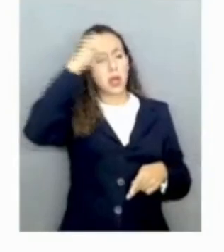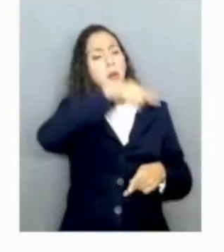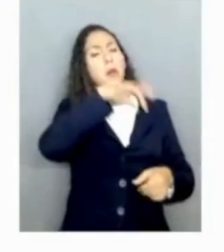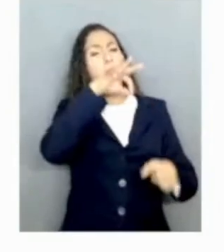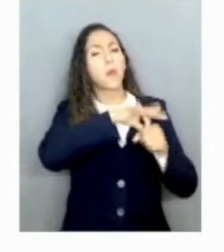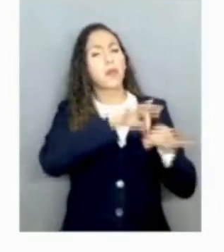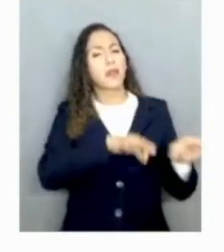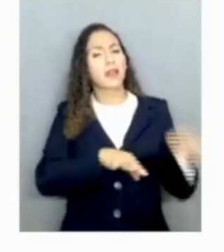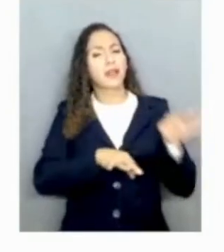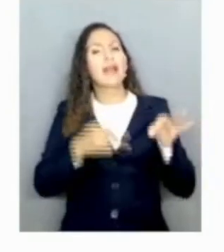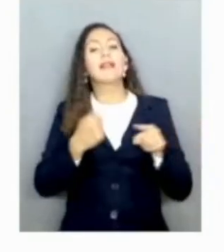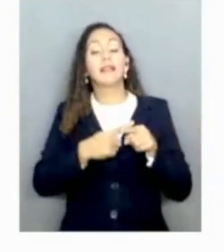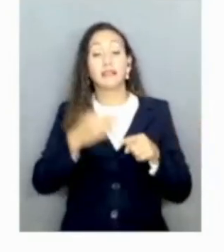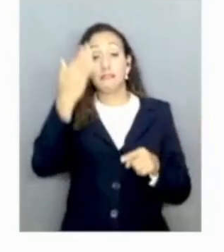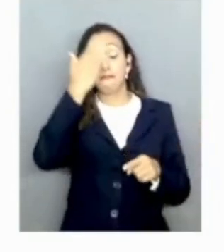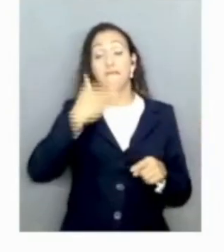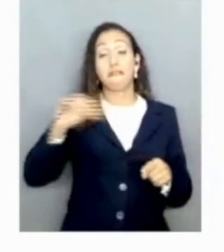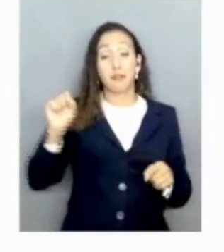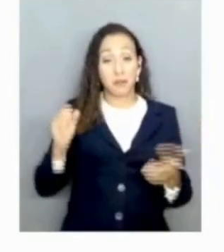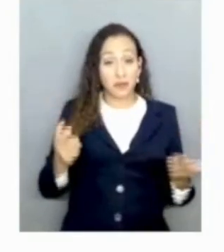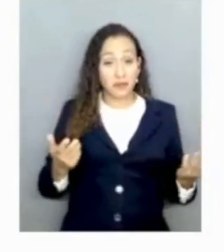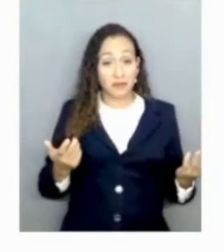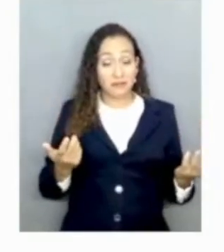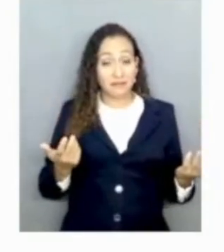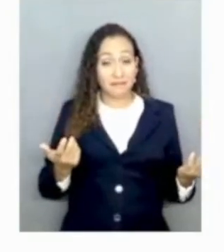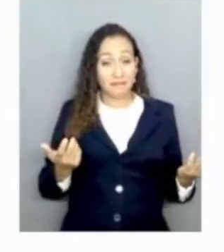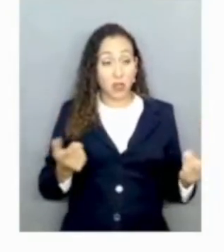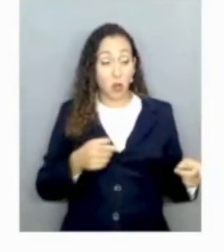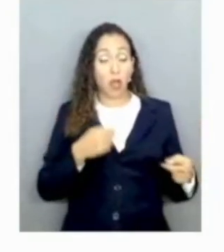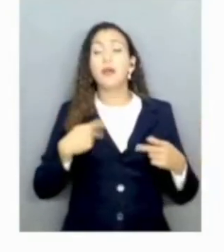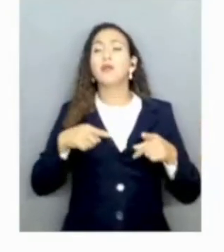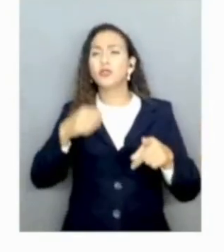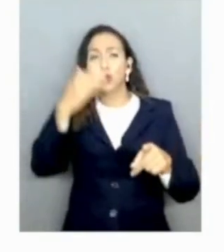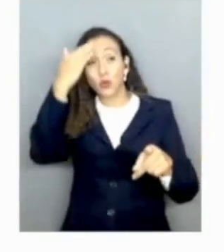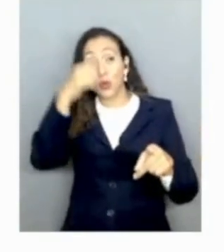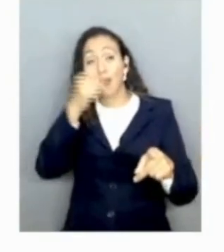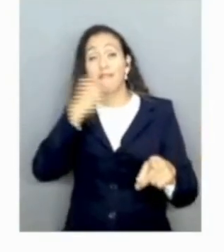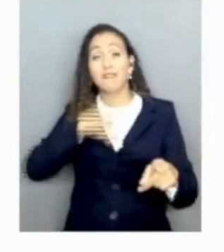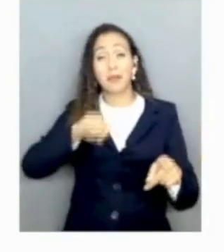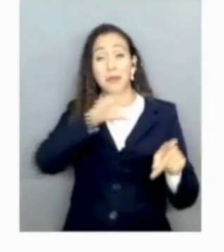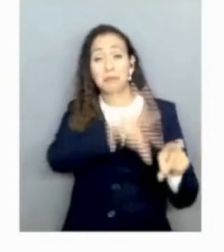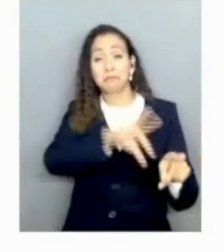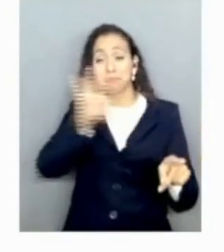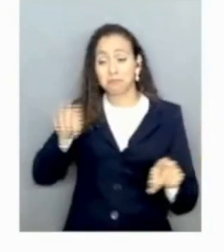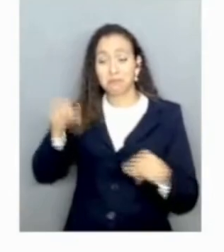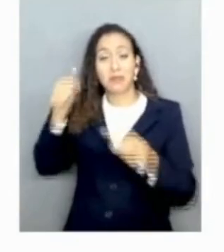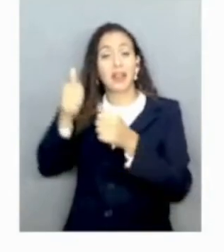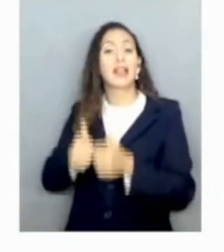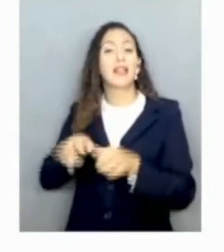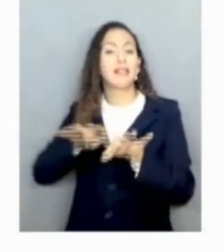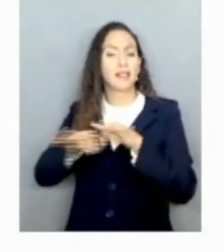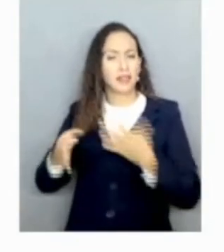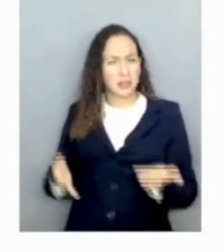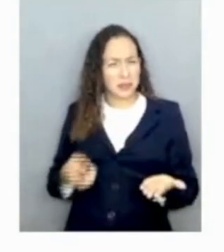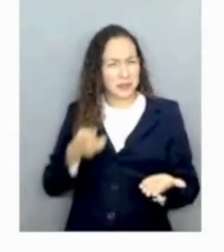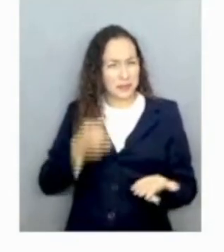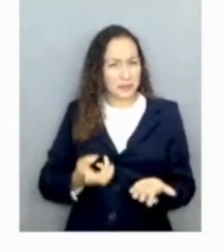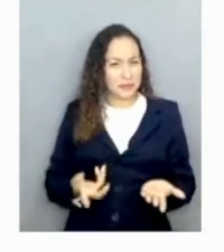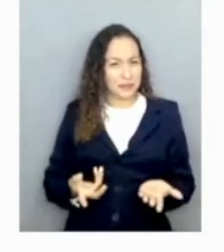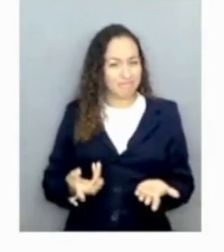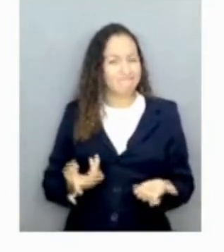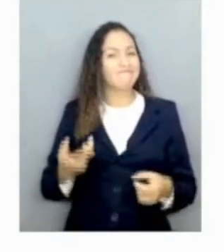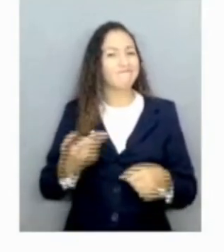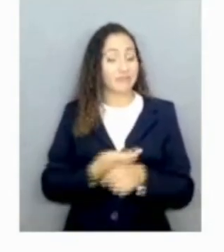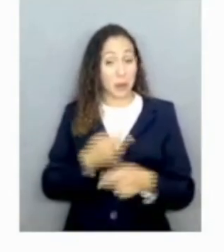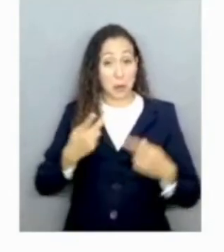irónicamente es uno de los argumentos de esta reforma es decir se provoca lo que se